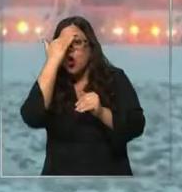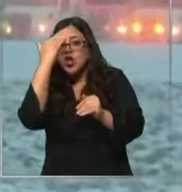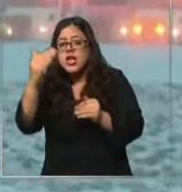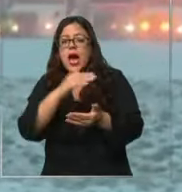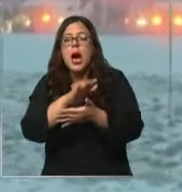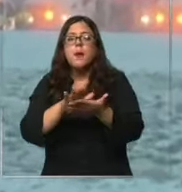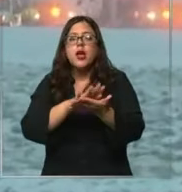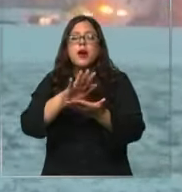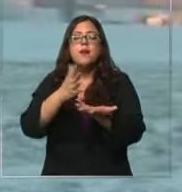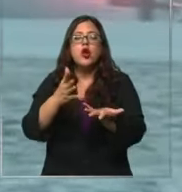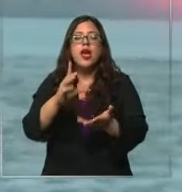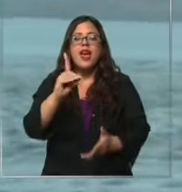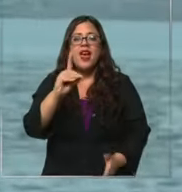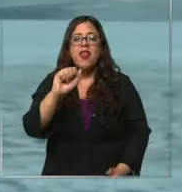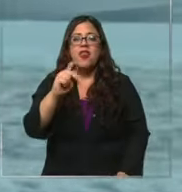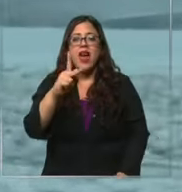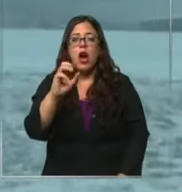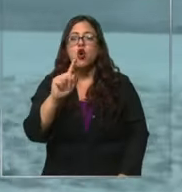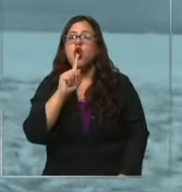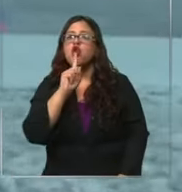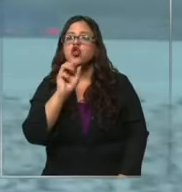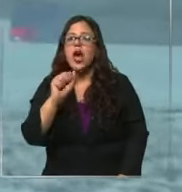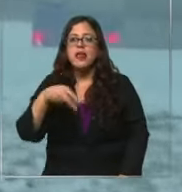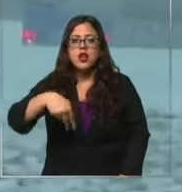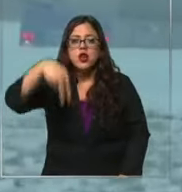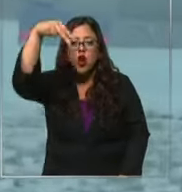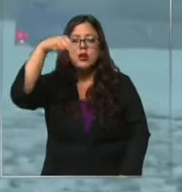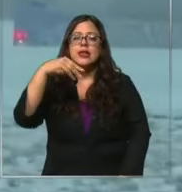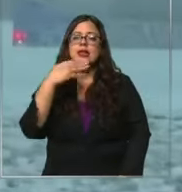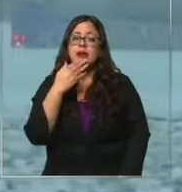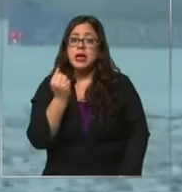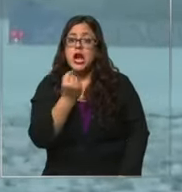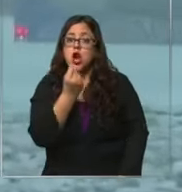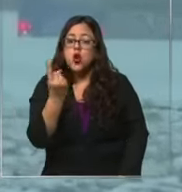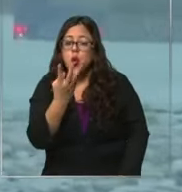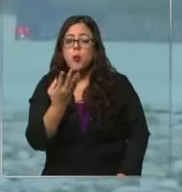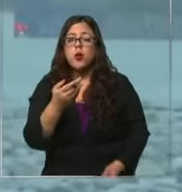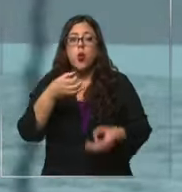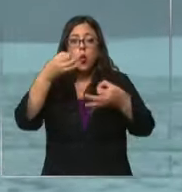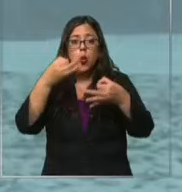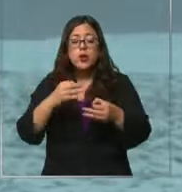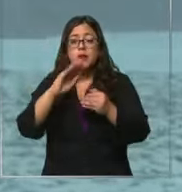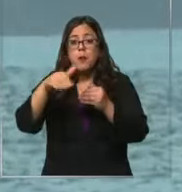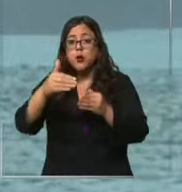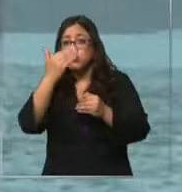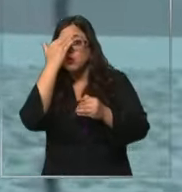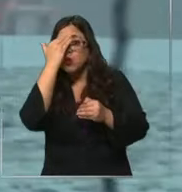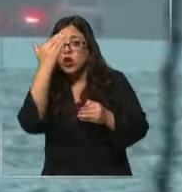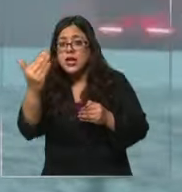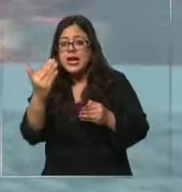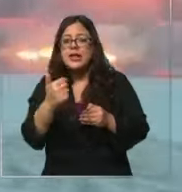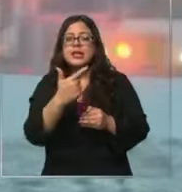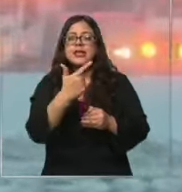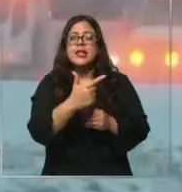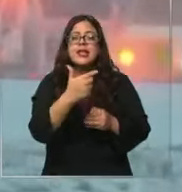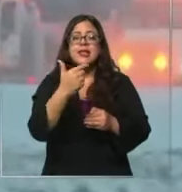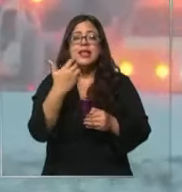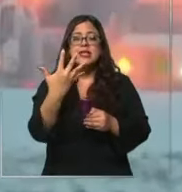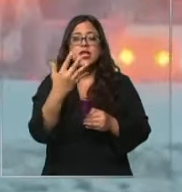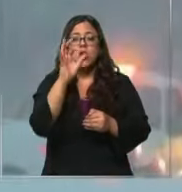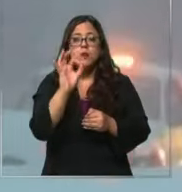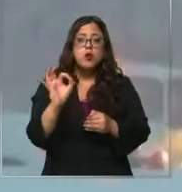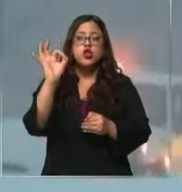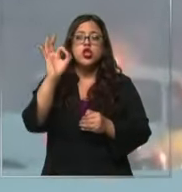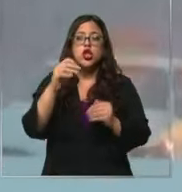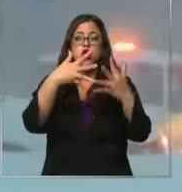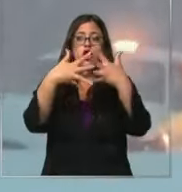como Dakota del Norte. Y ya se han entregado algunas cifras que dicen que dentro de los próximos días el